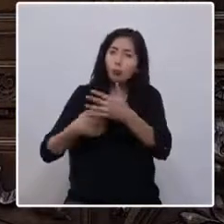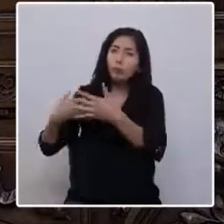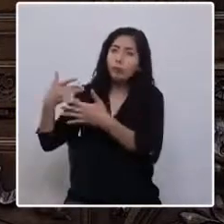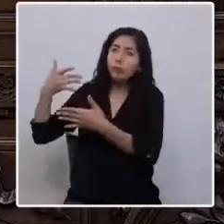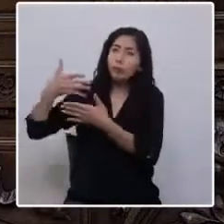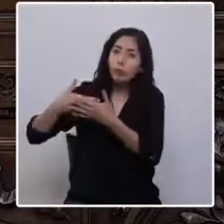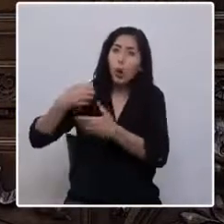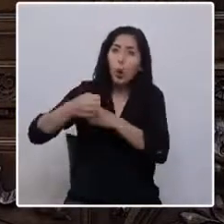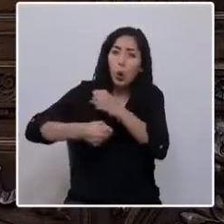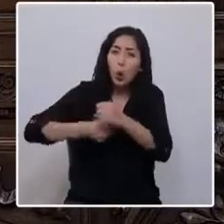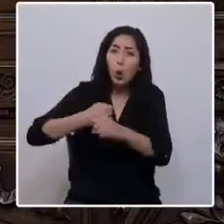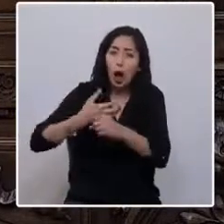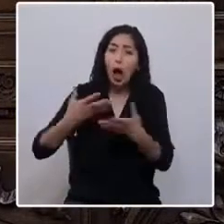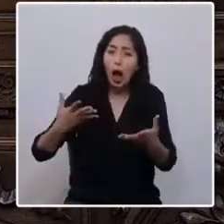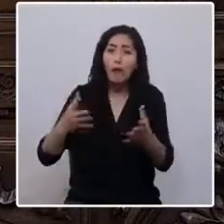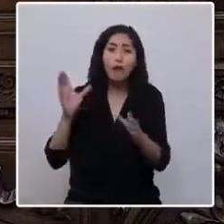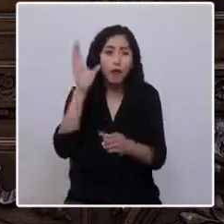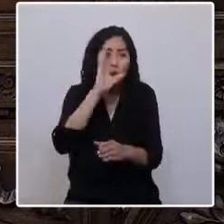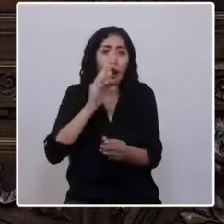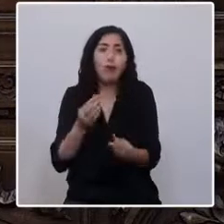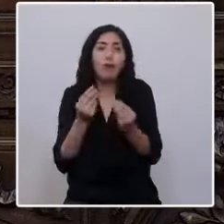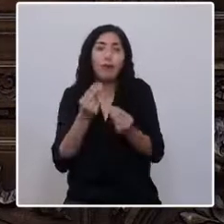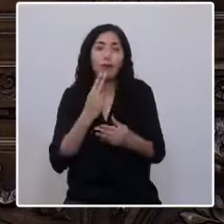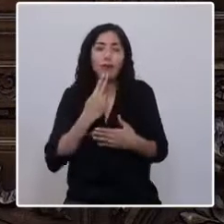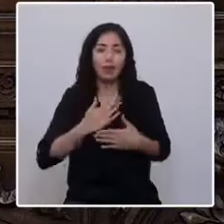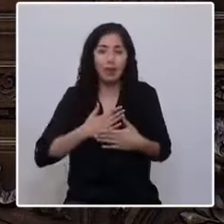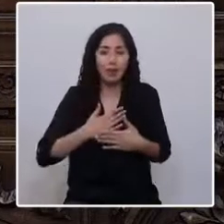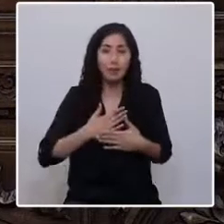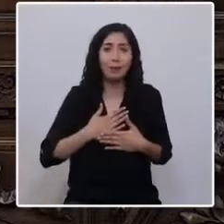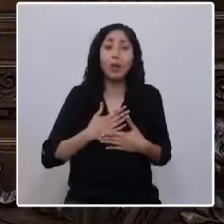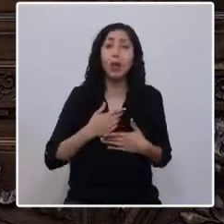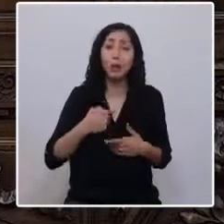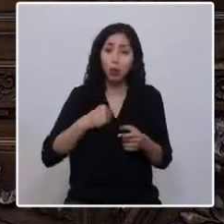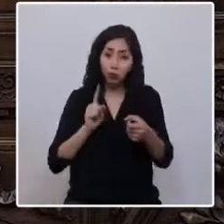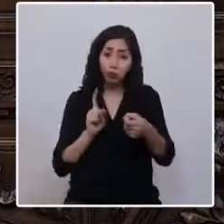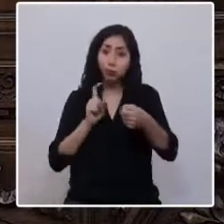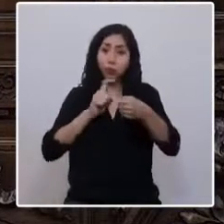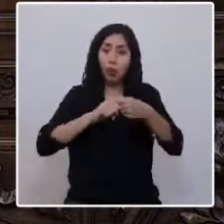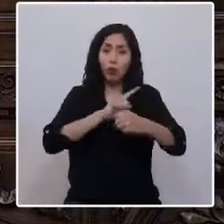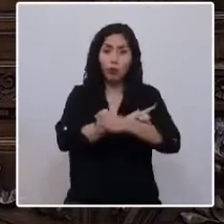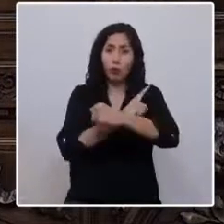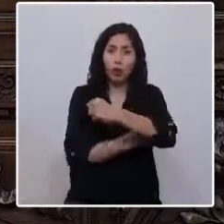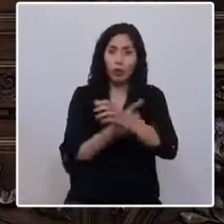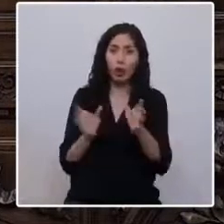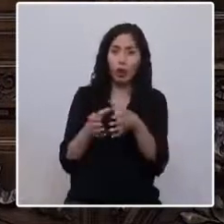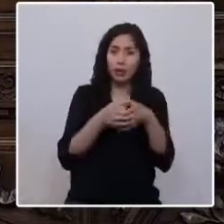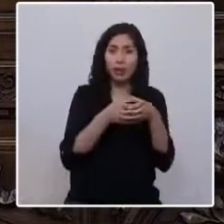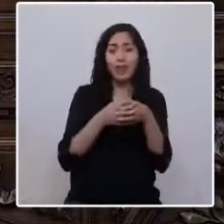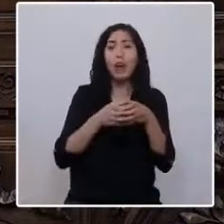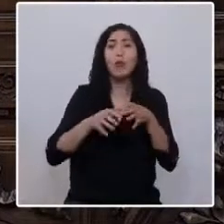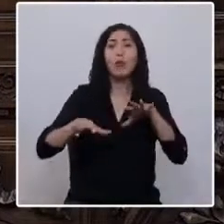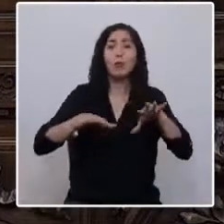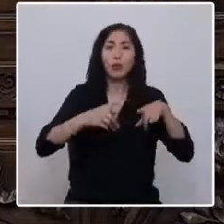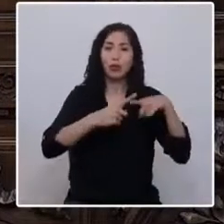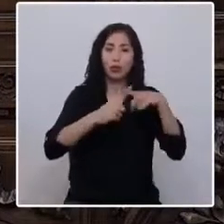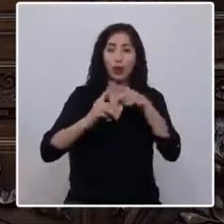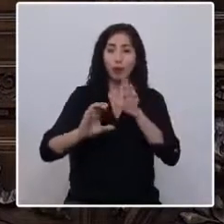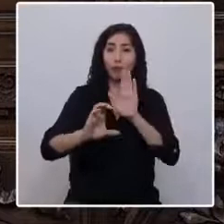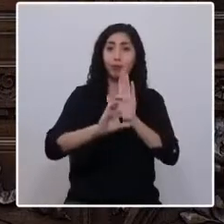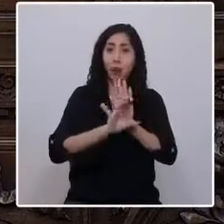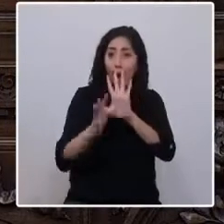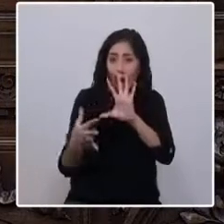vivir. Formo parte de la fuerza colectiva de movimientos sociales constituyentes, que en alianza con